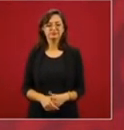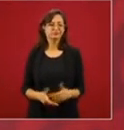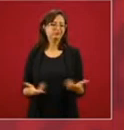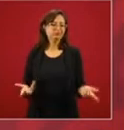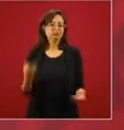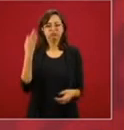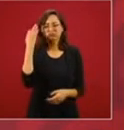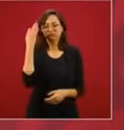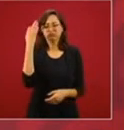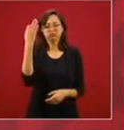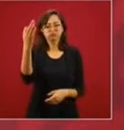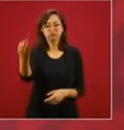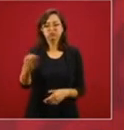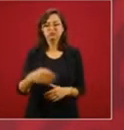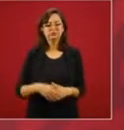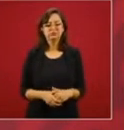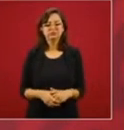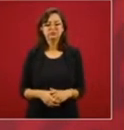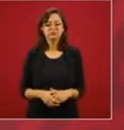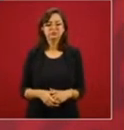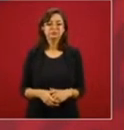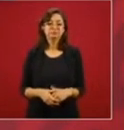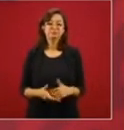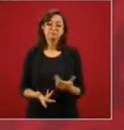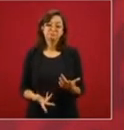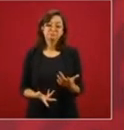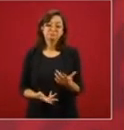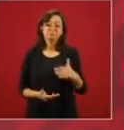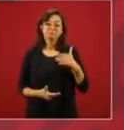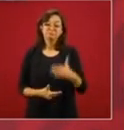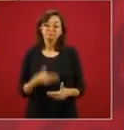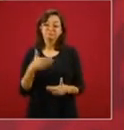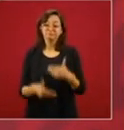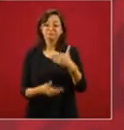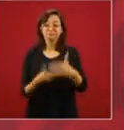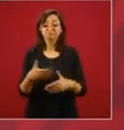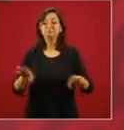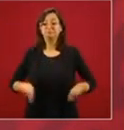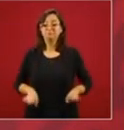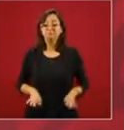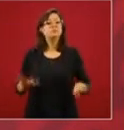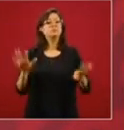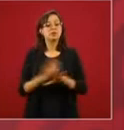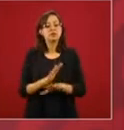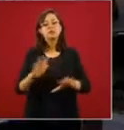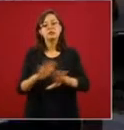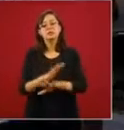Muchísimo tiempo. Entonces, eso tiene que ir cambiando poco a poco, pero no